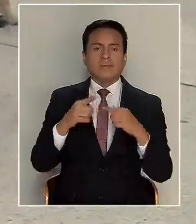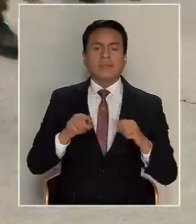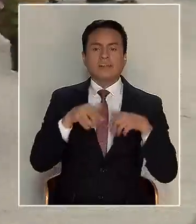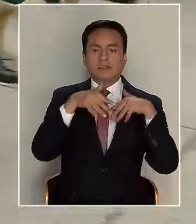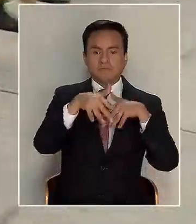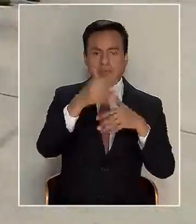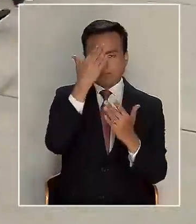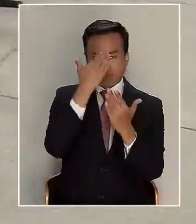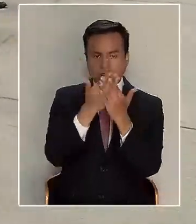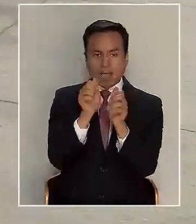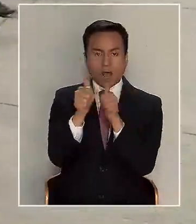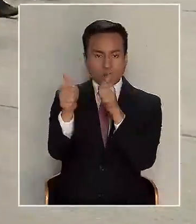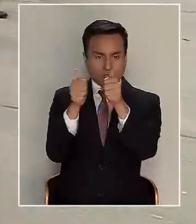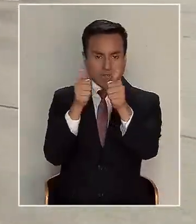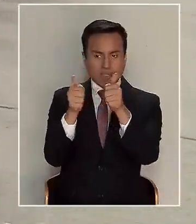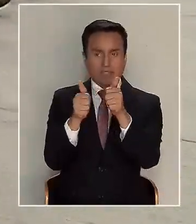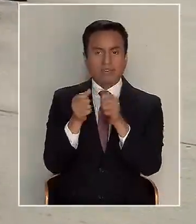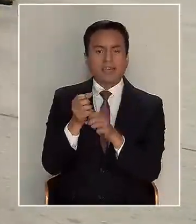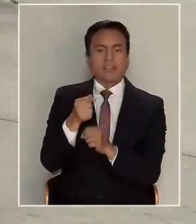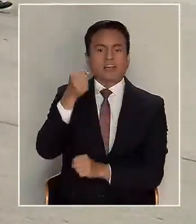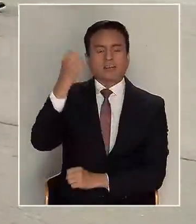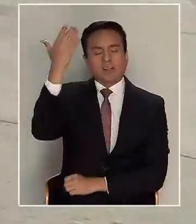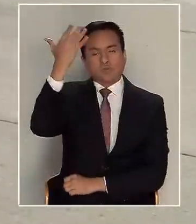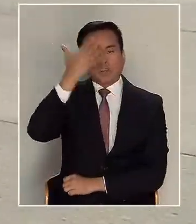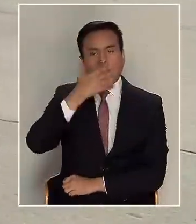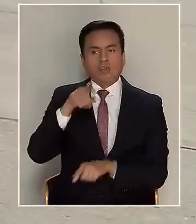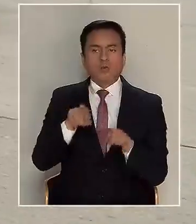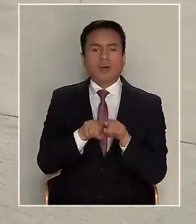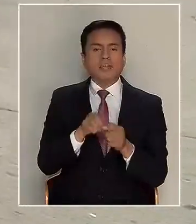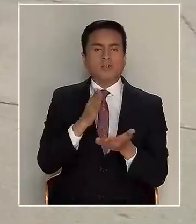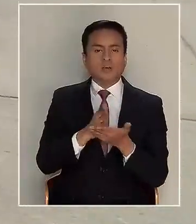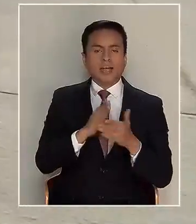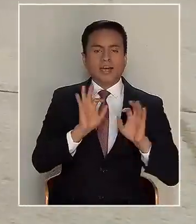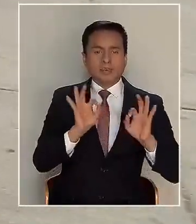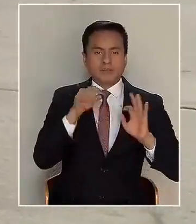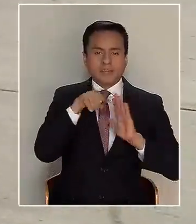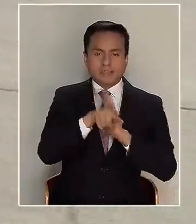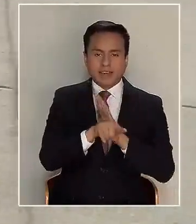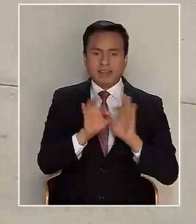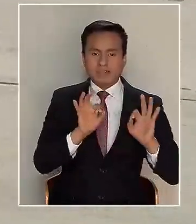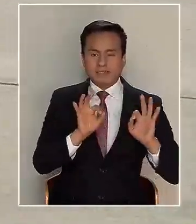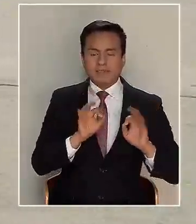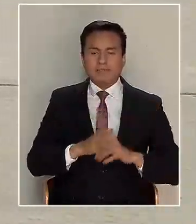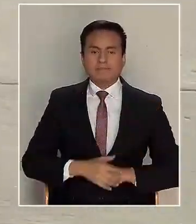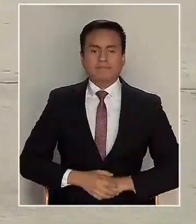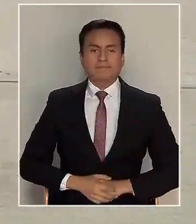Desfila frente a las autoridades el estandarte enlutado de la Escuela de Especialidades.